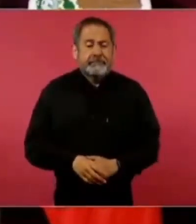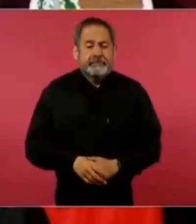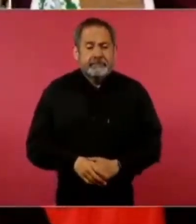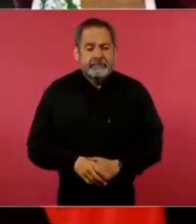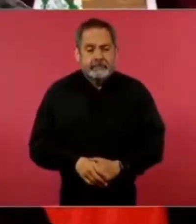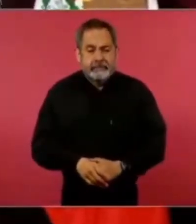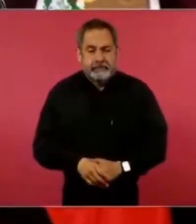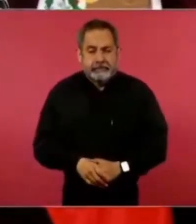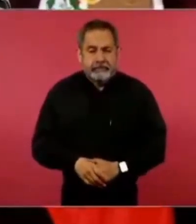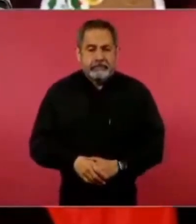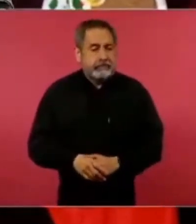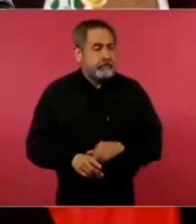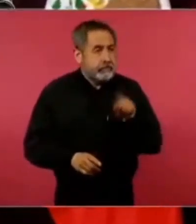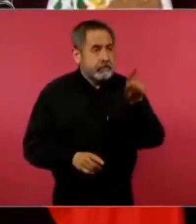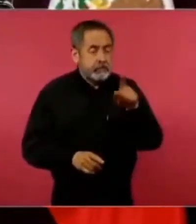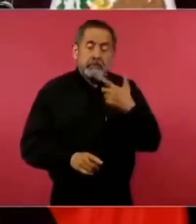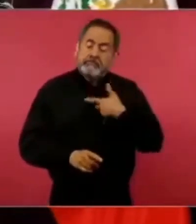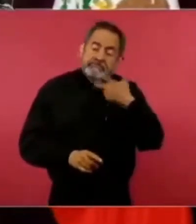y le otorgan